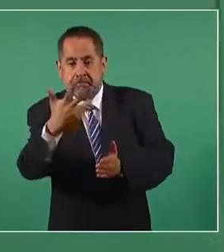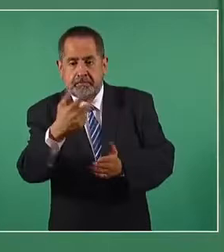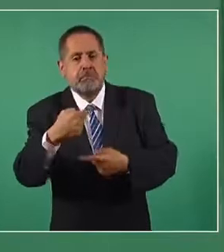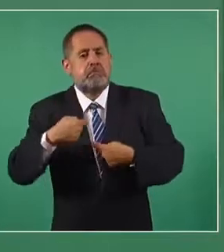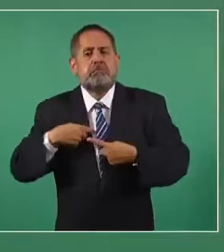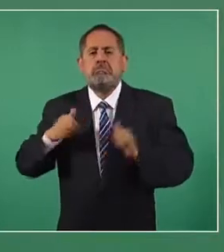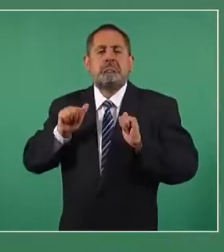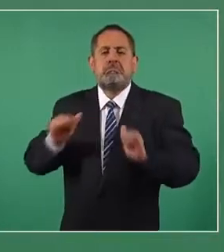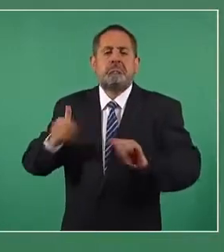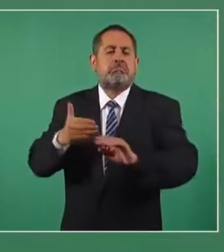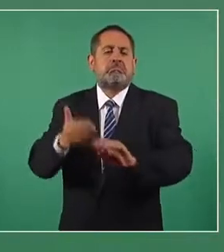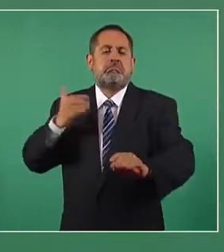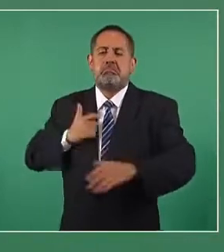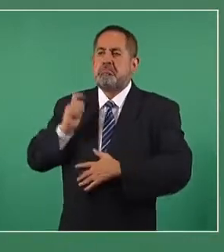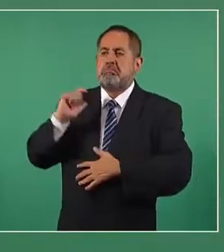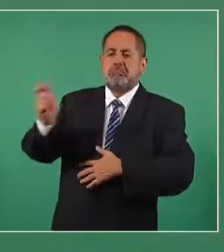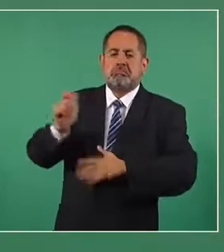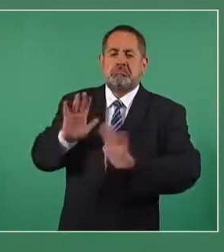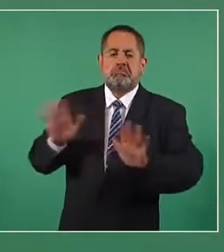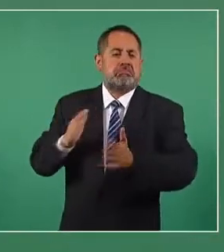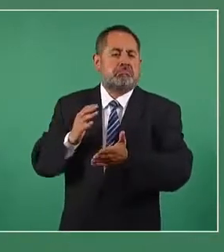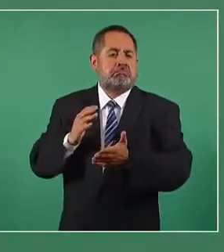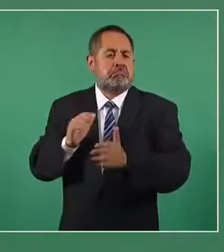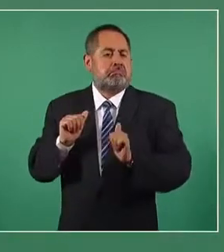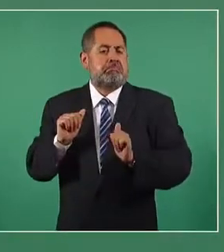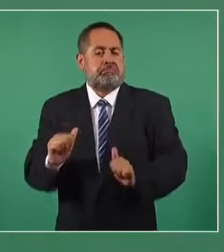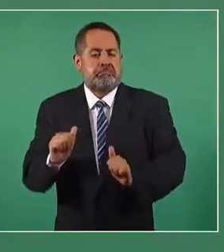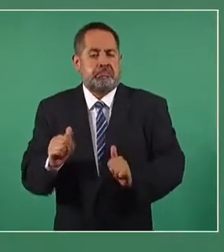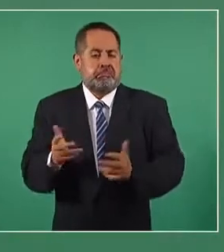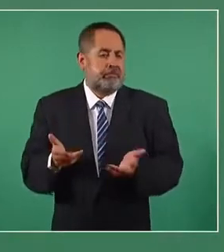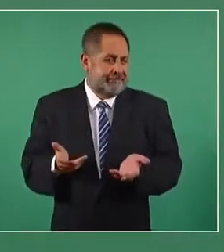afecta en los costos.